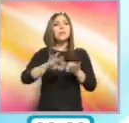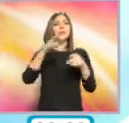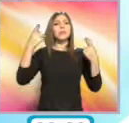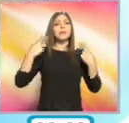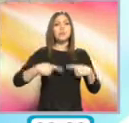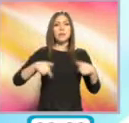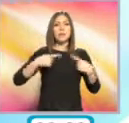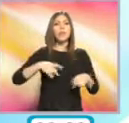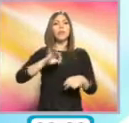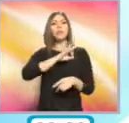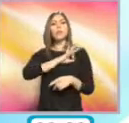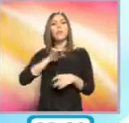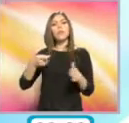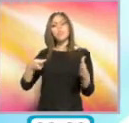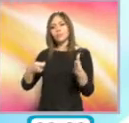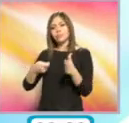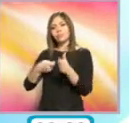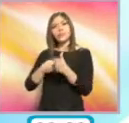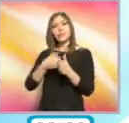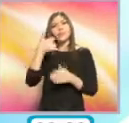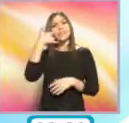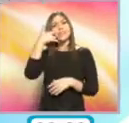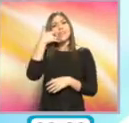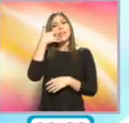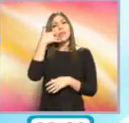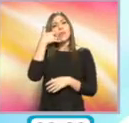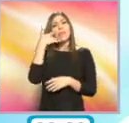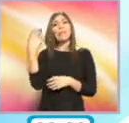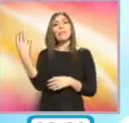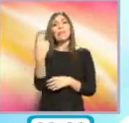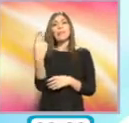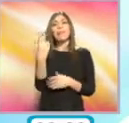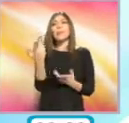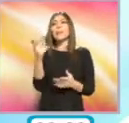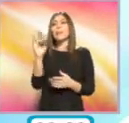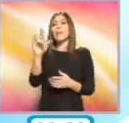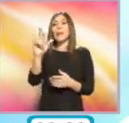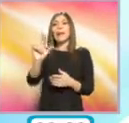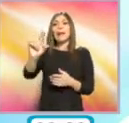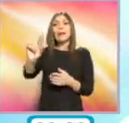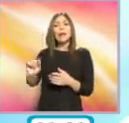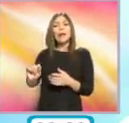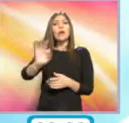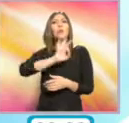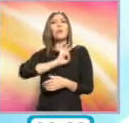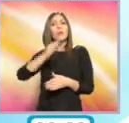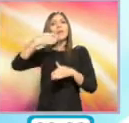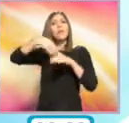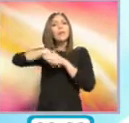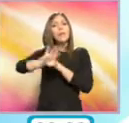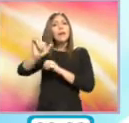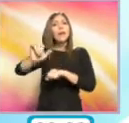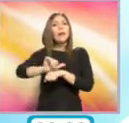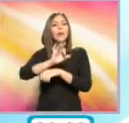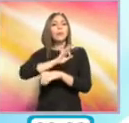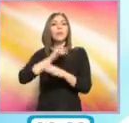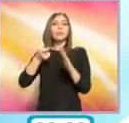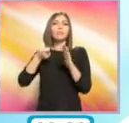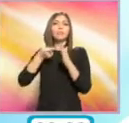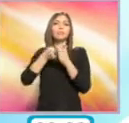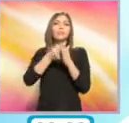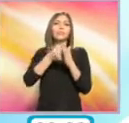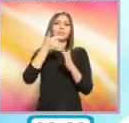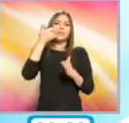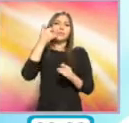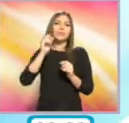su teléfono celular, porque bueno, ahora se ha convertido en algo indispensable. Eso es la tecnología de punta, claro, está muy